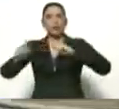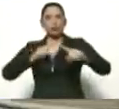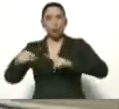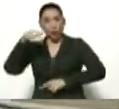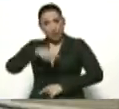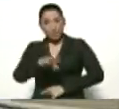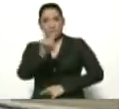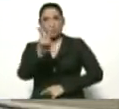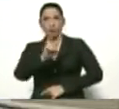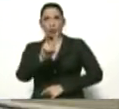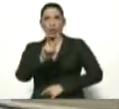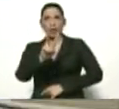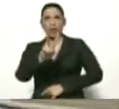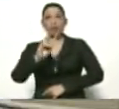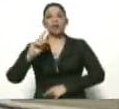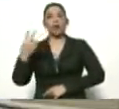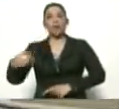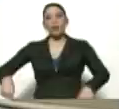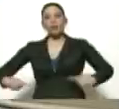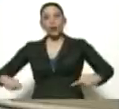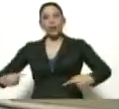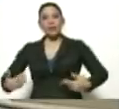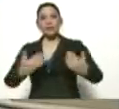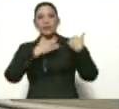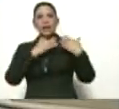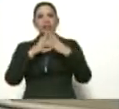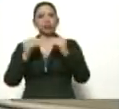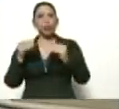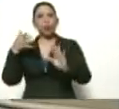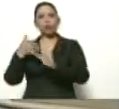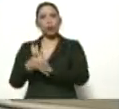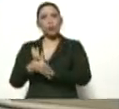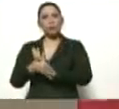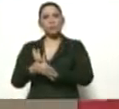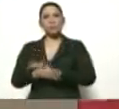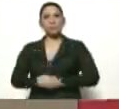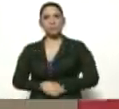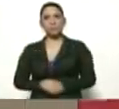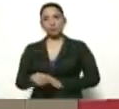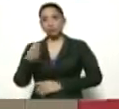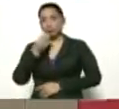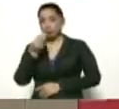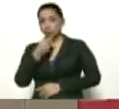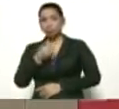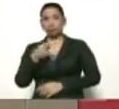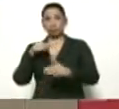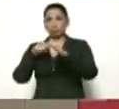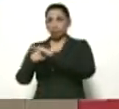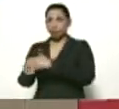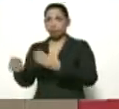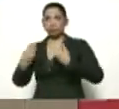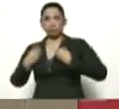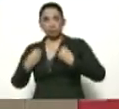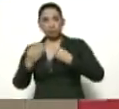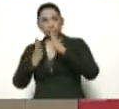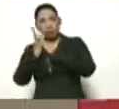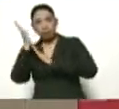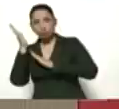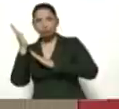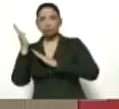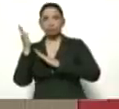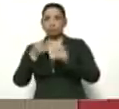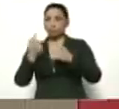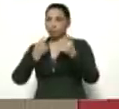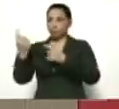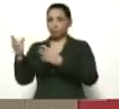venezuela y que doble rueda se encarga de todo lo que tenga que ver con comida alojamiento bastimento y logística de los